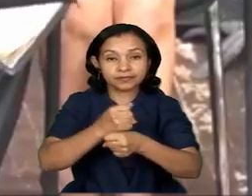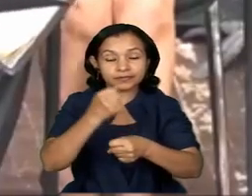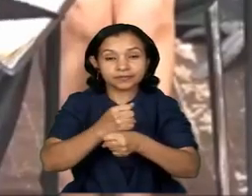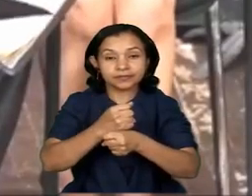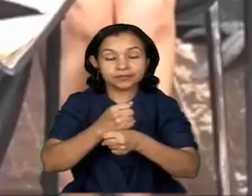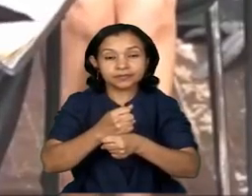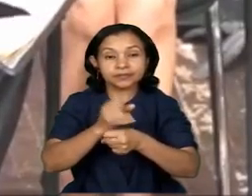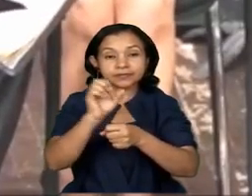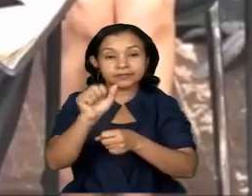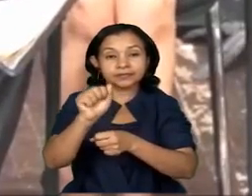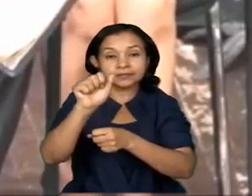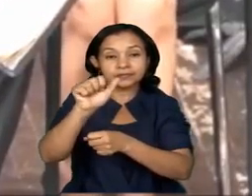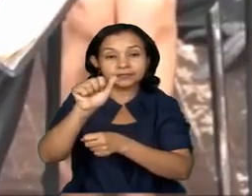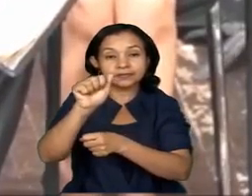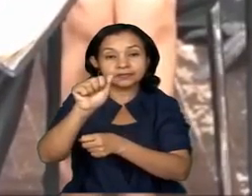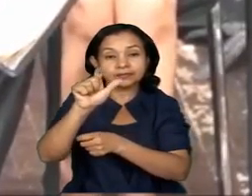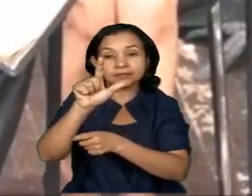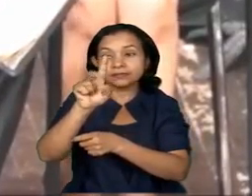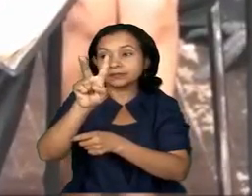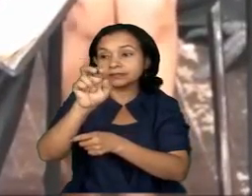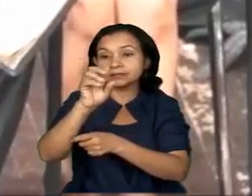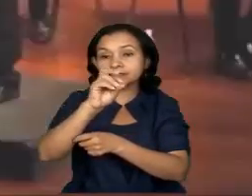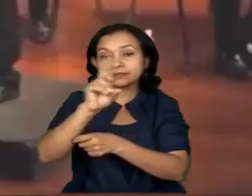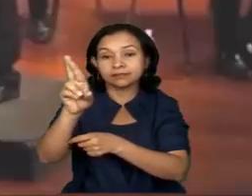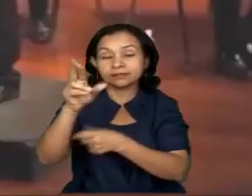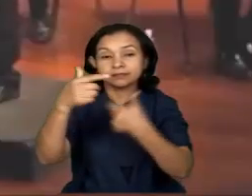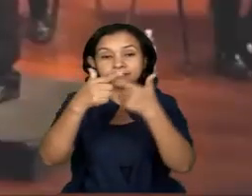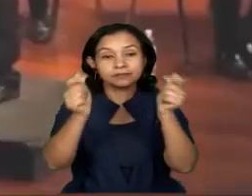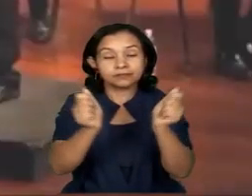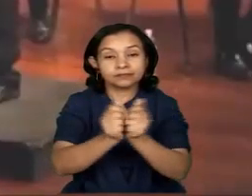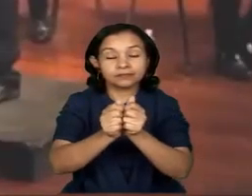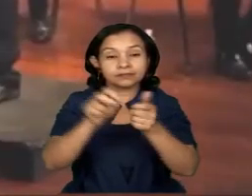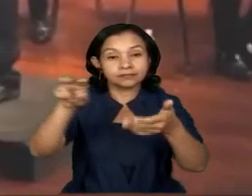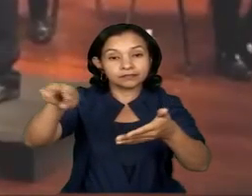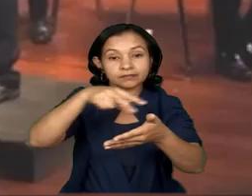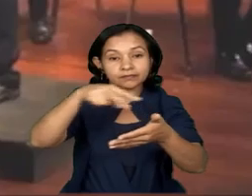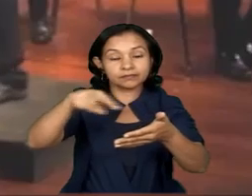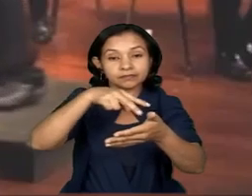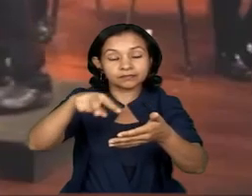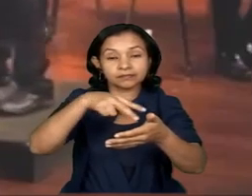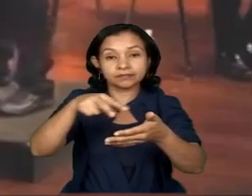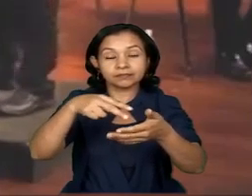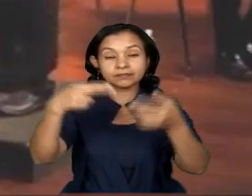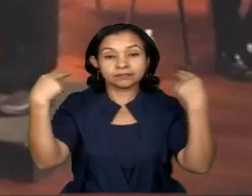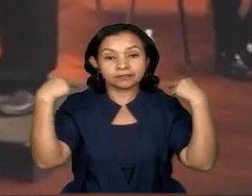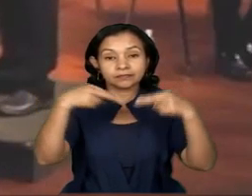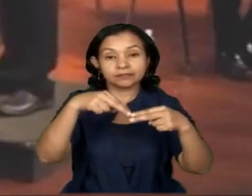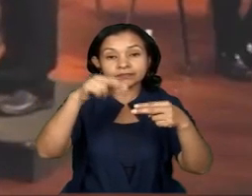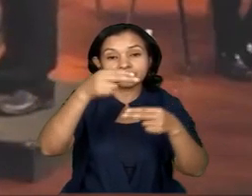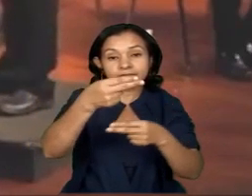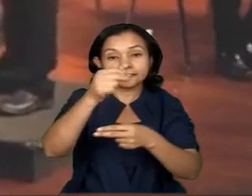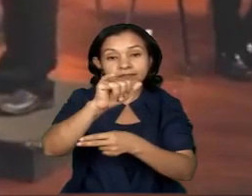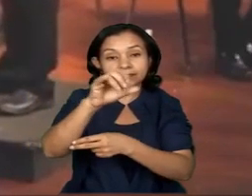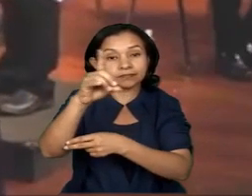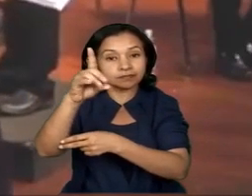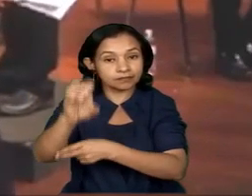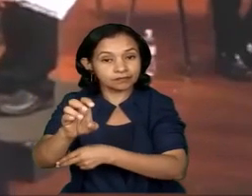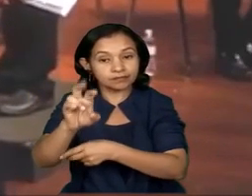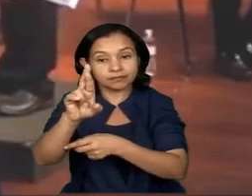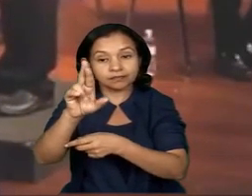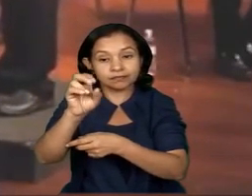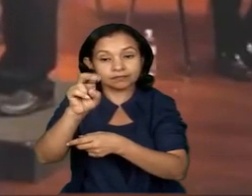Salvador Espinosa, los grupos de danza que se están trabajando con el profesor Ronald Abud y la profesora Aide Palacio,